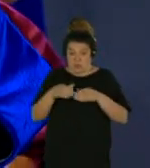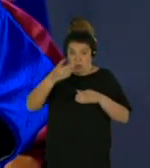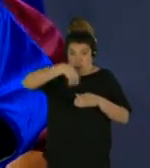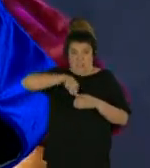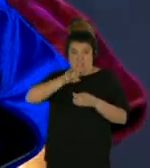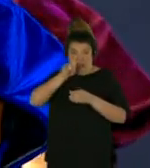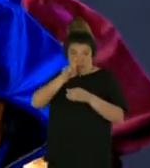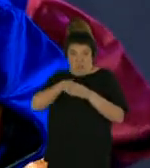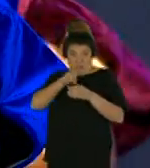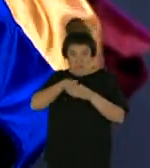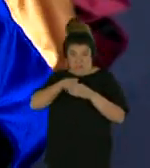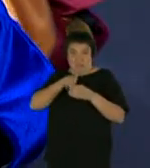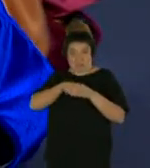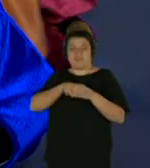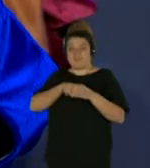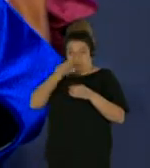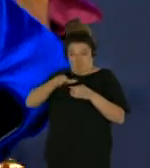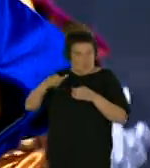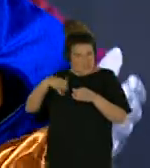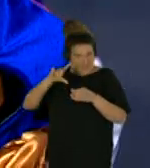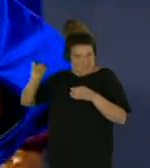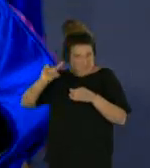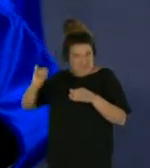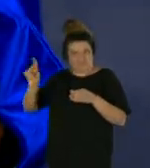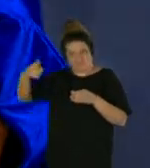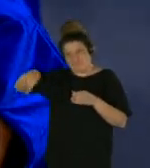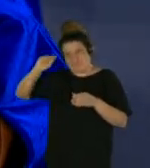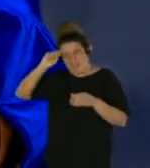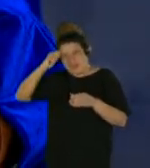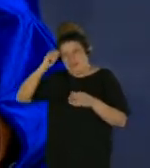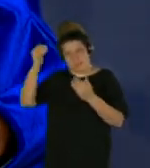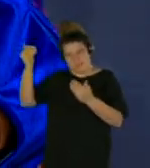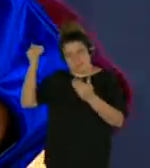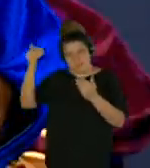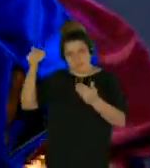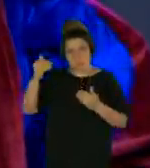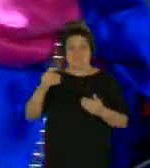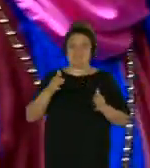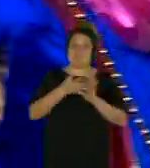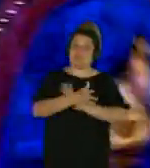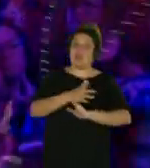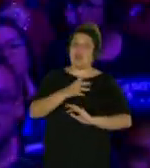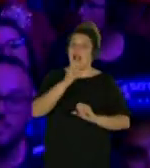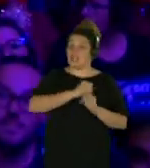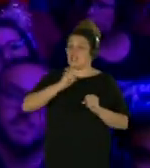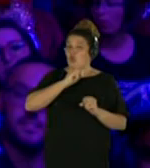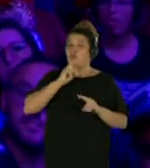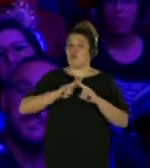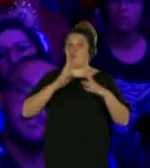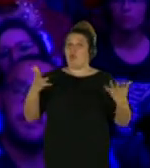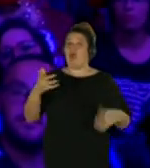filarmónica y que recordamos con todo cariño. Con todos ustedes, Donante de Humor.